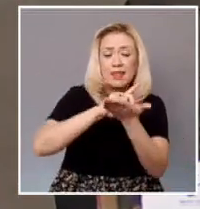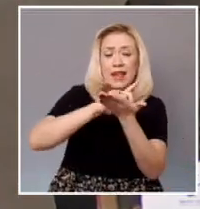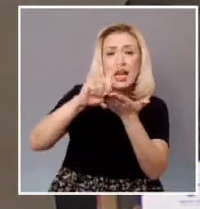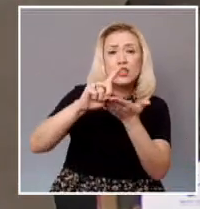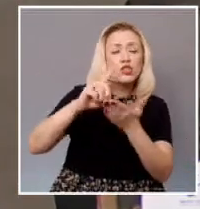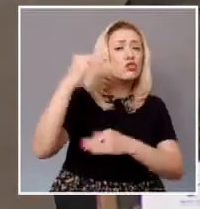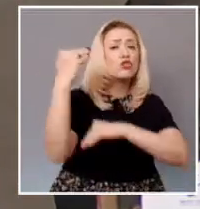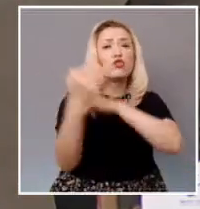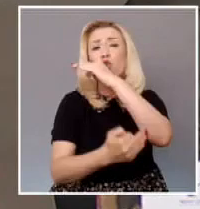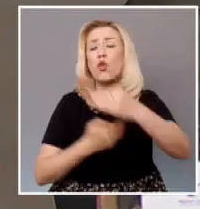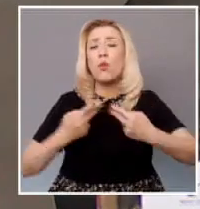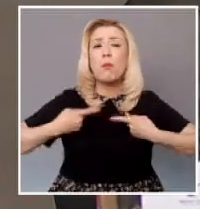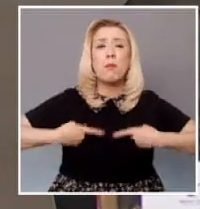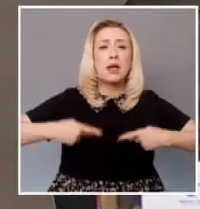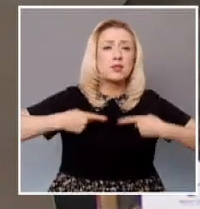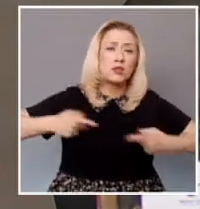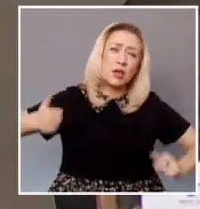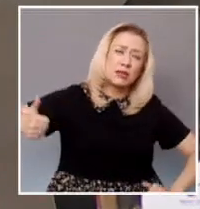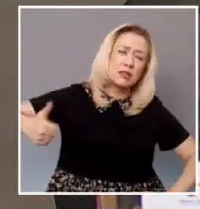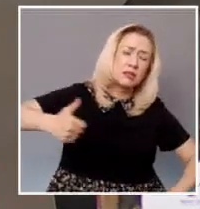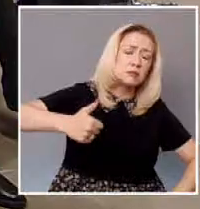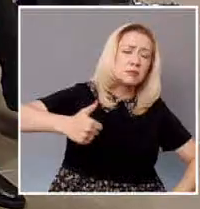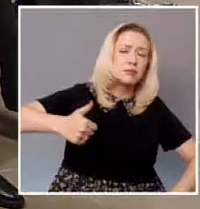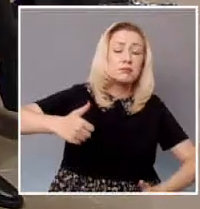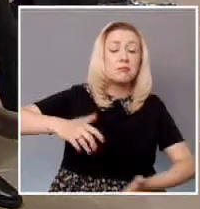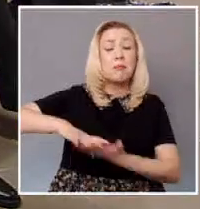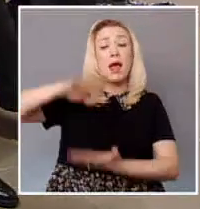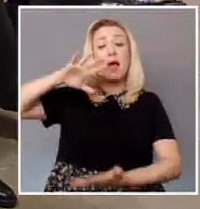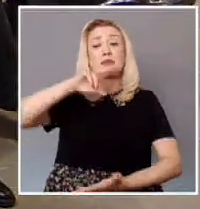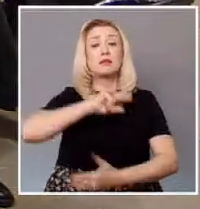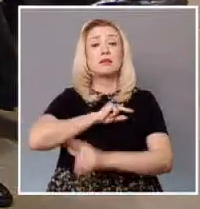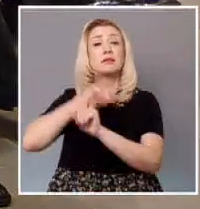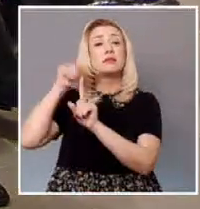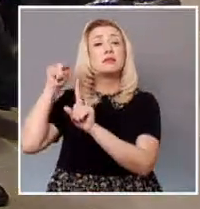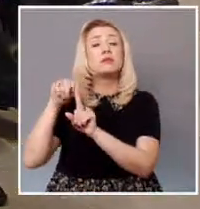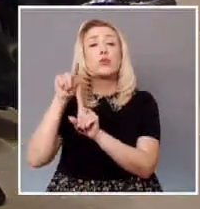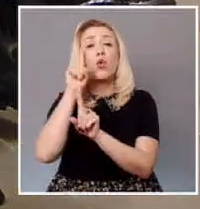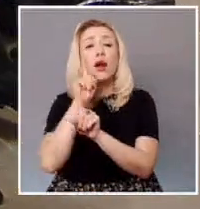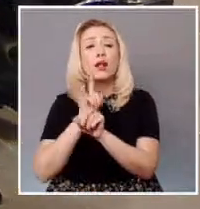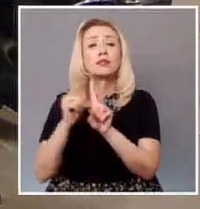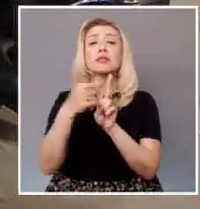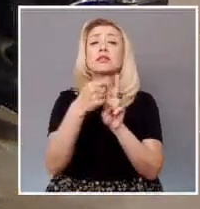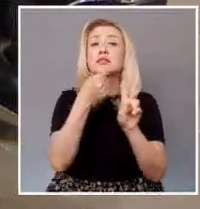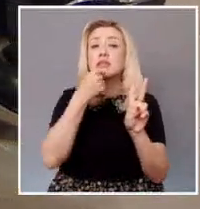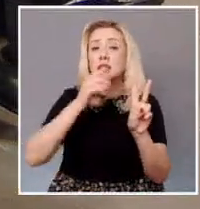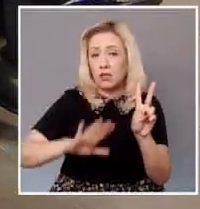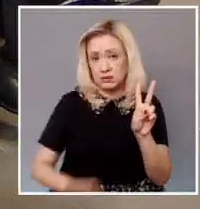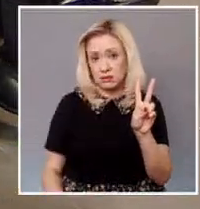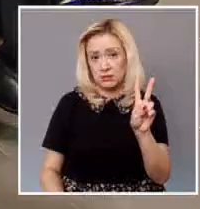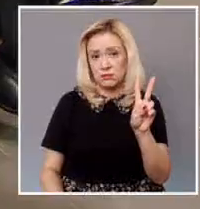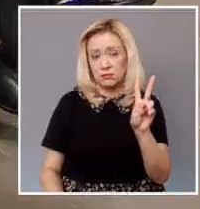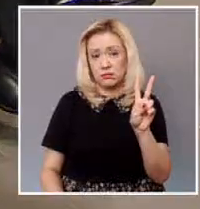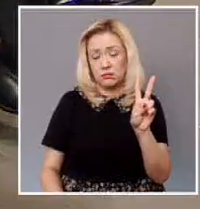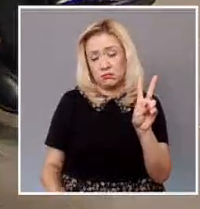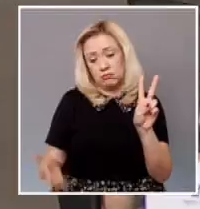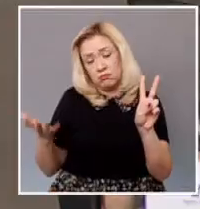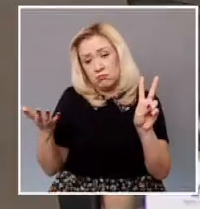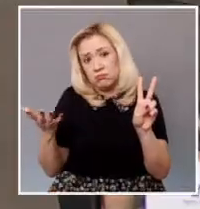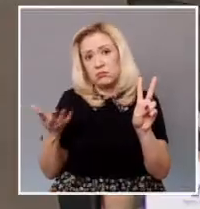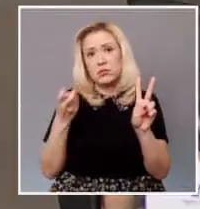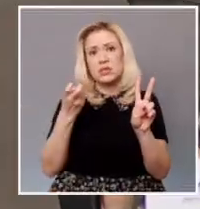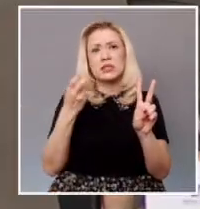las personas y especialmente de las mujeres y de las niñas. La